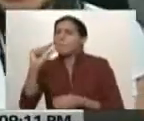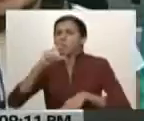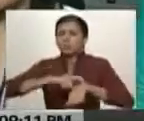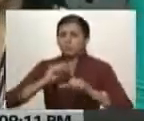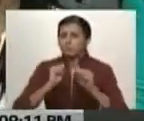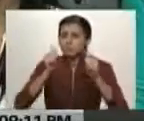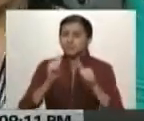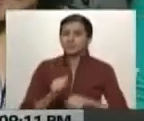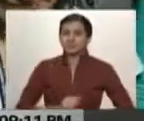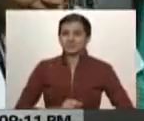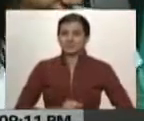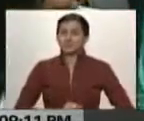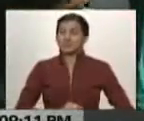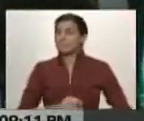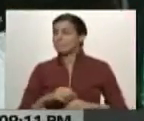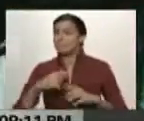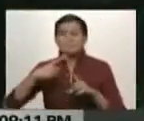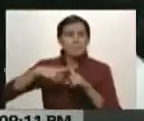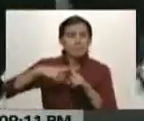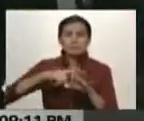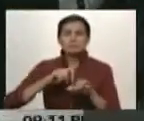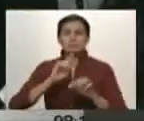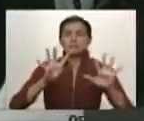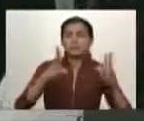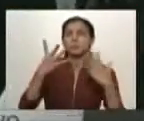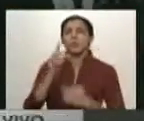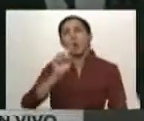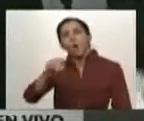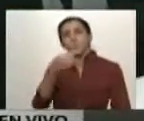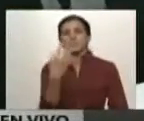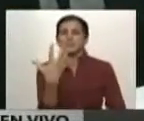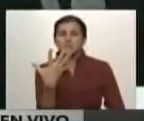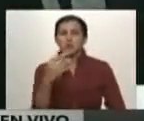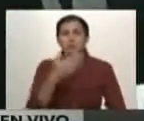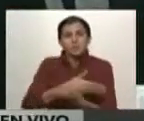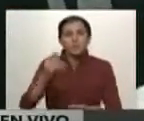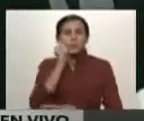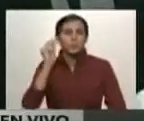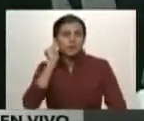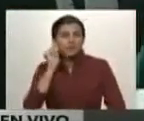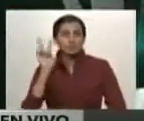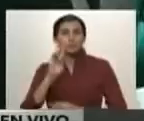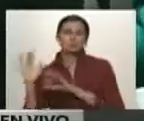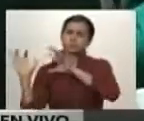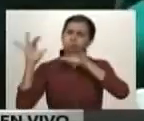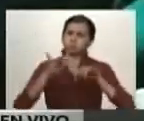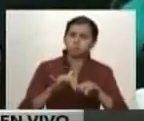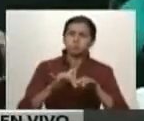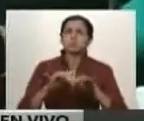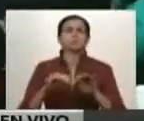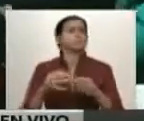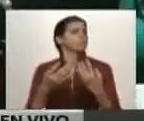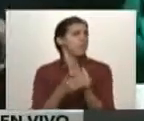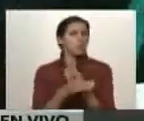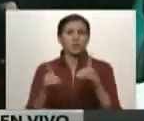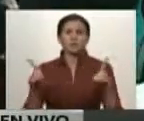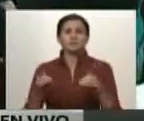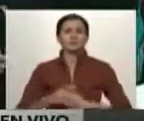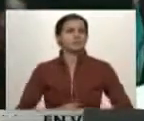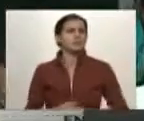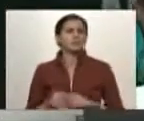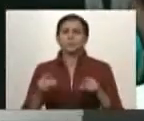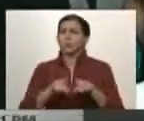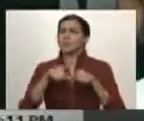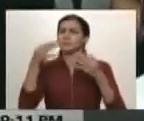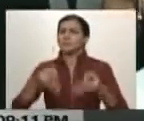que el pueblo venezolano más de 19.5 millones de venezolanos asistan a las urnas y de manera democrática como se ha acostumbrado